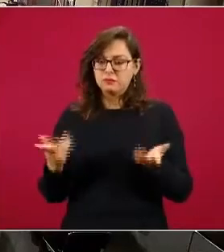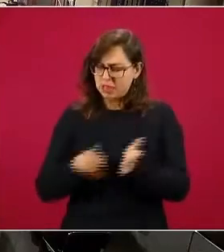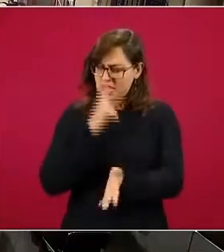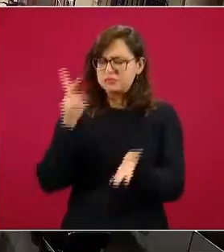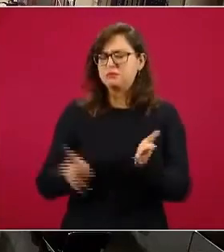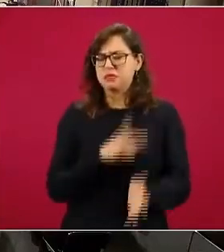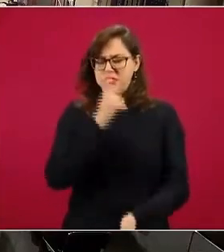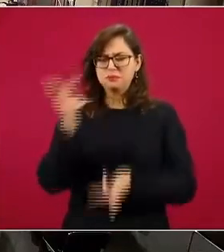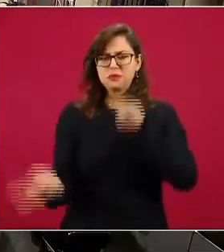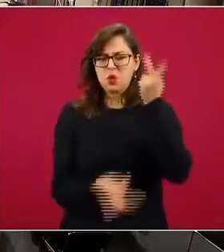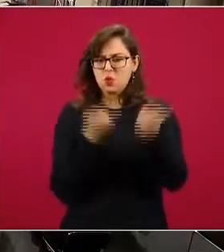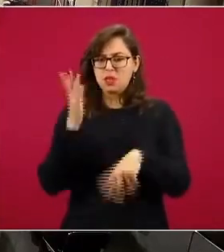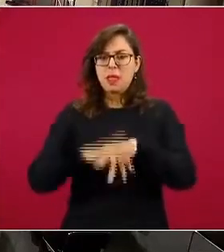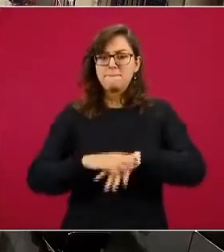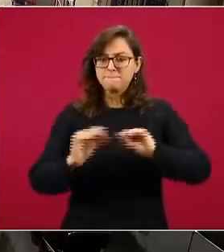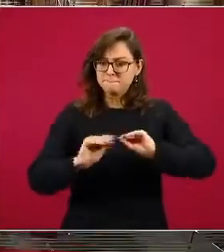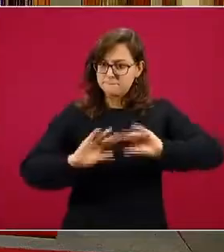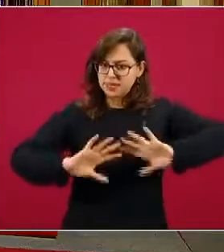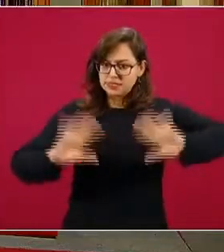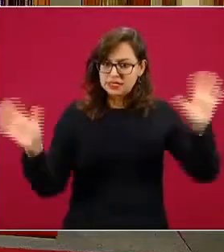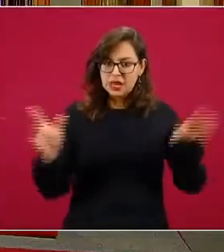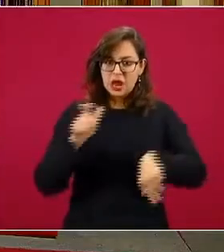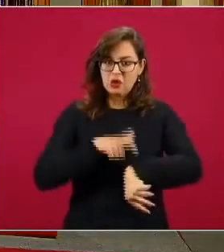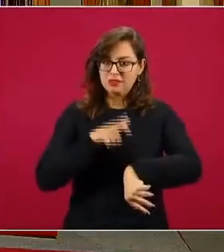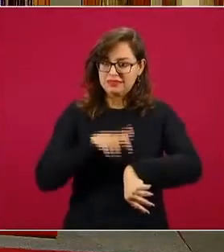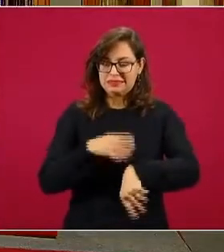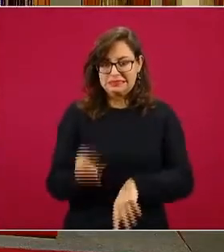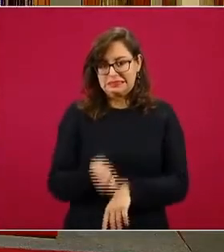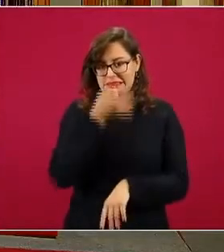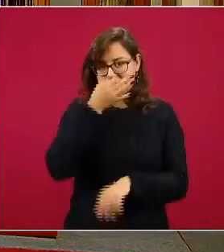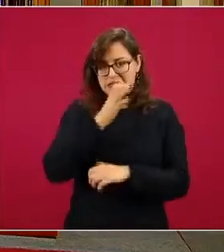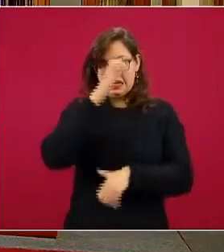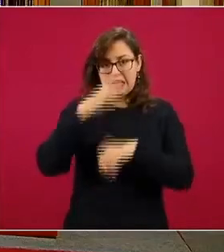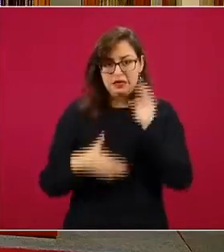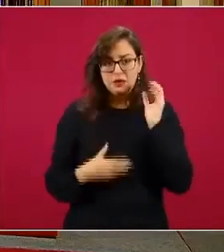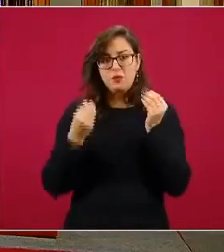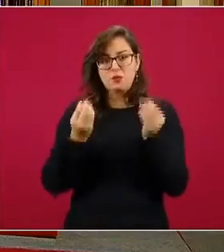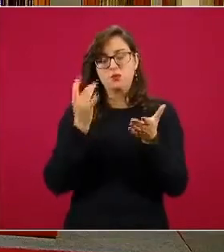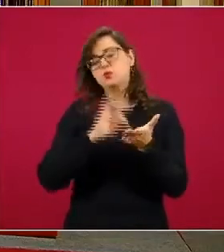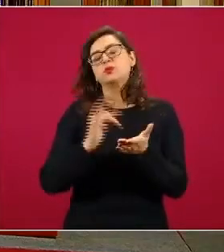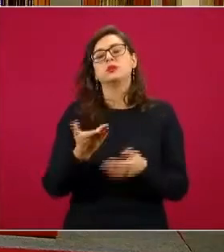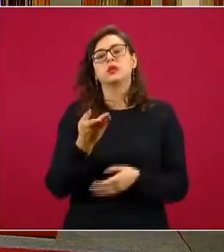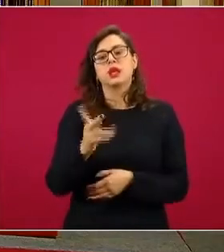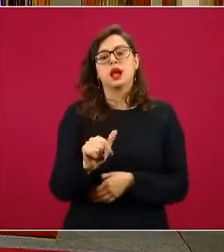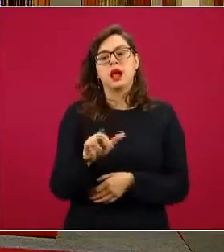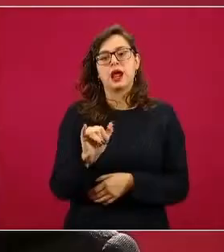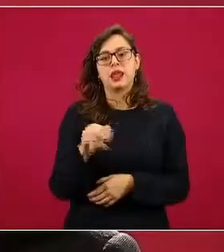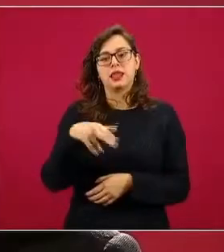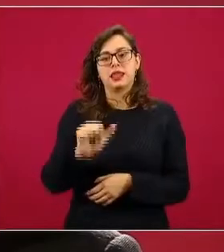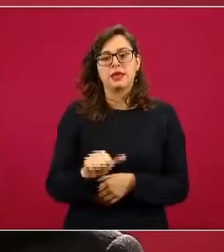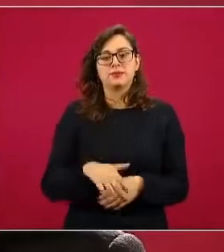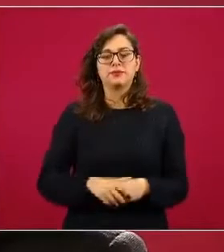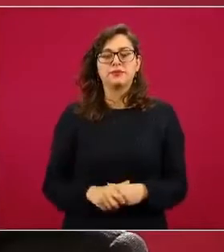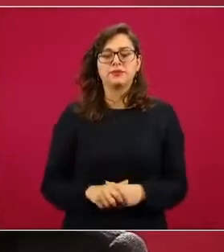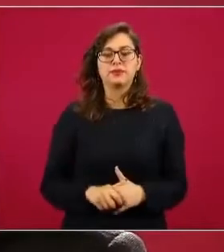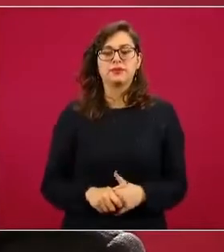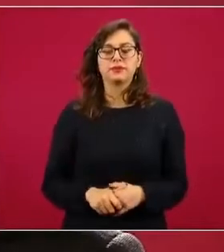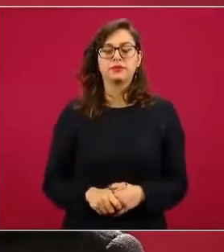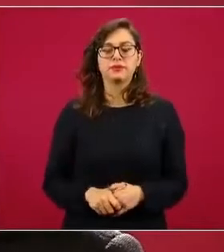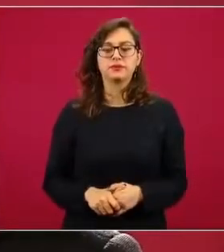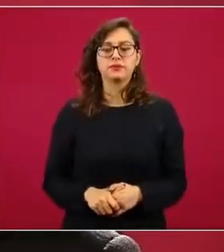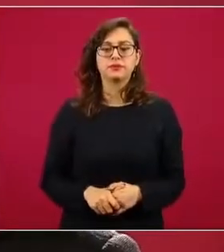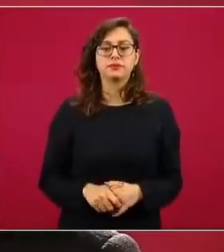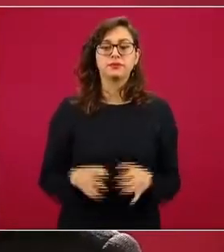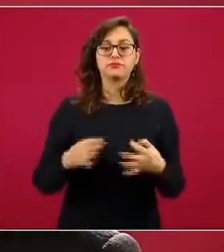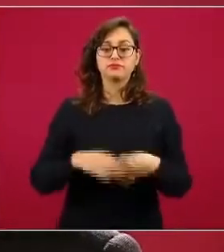muy importante que quede claro, me refiero porque nos quedan pocos minutos. Gracias, Karina Aguilar de 24 horas, por mencionarlo. Es muy